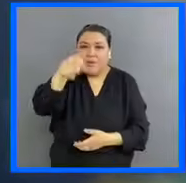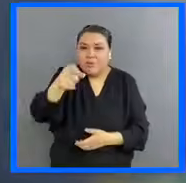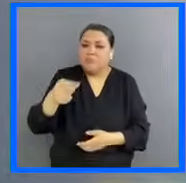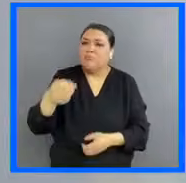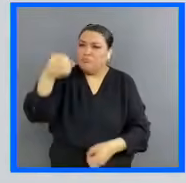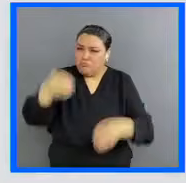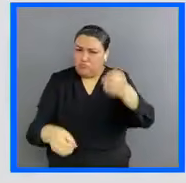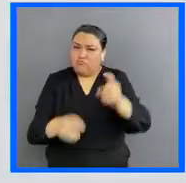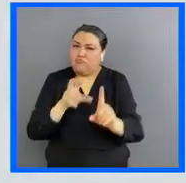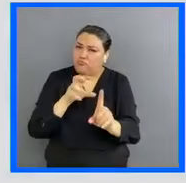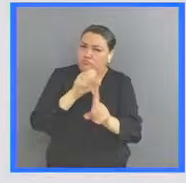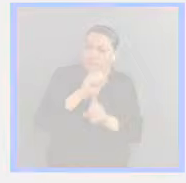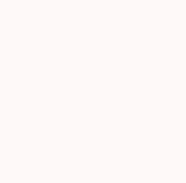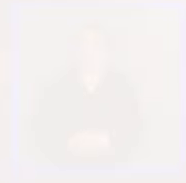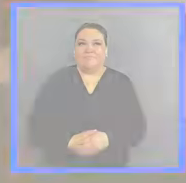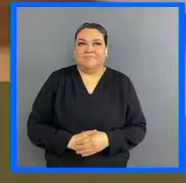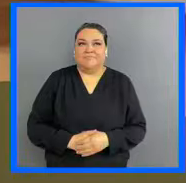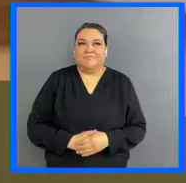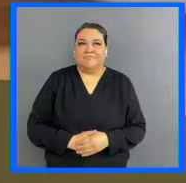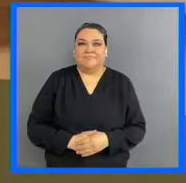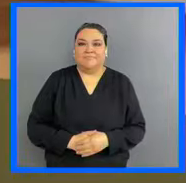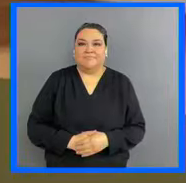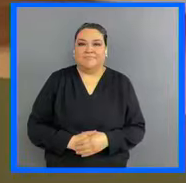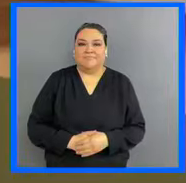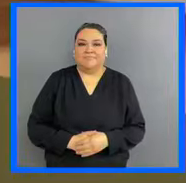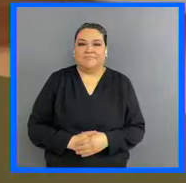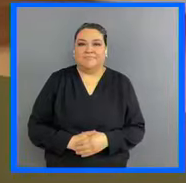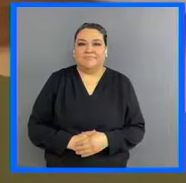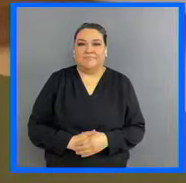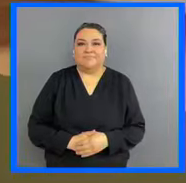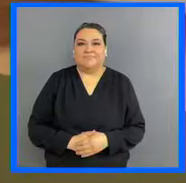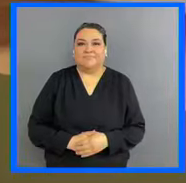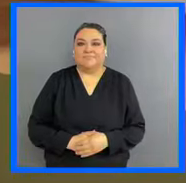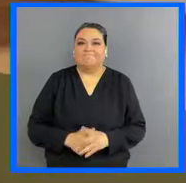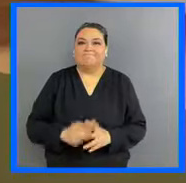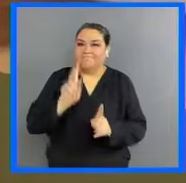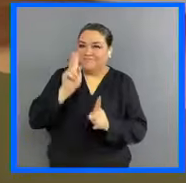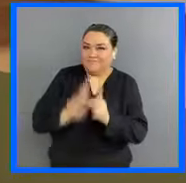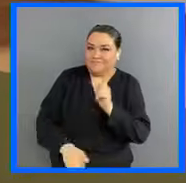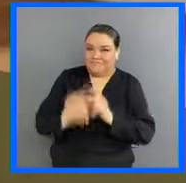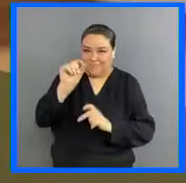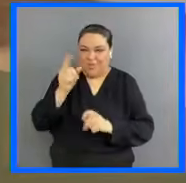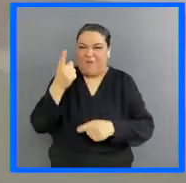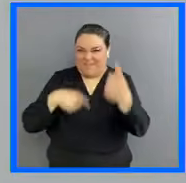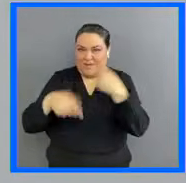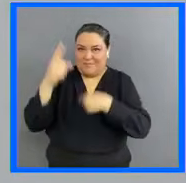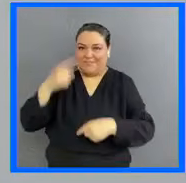y dignidad. Vamos a una pausa y continuamos.